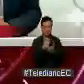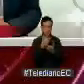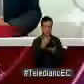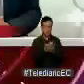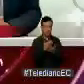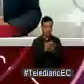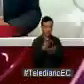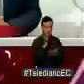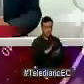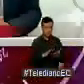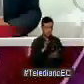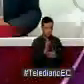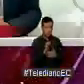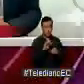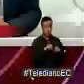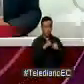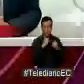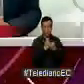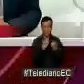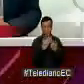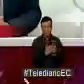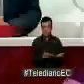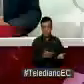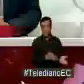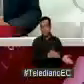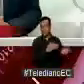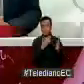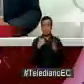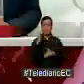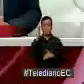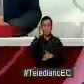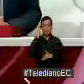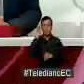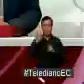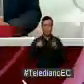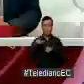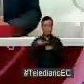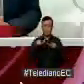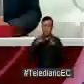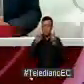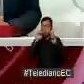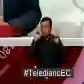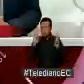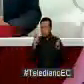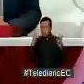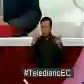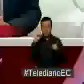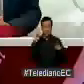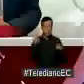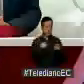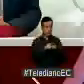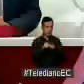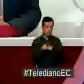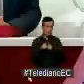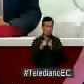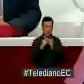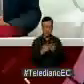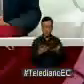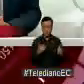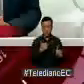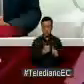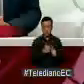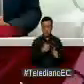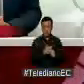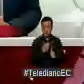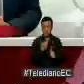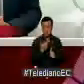la economía nacional, en el sector social, también ha generado preocupación en otros ámbitos? ¿Cómo lograr un consenso de posiciones frente a